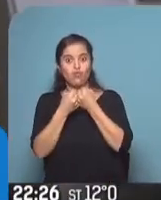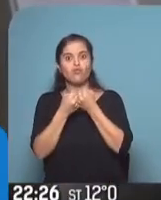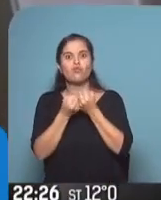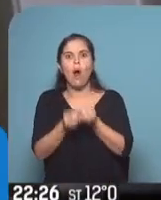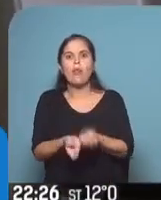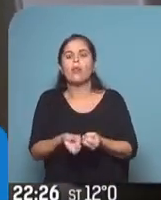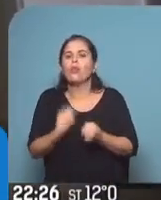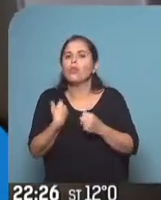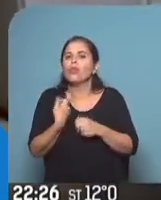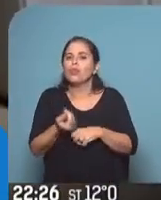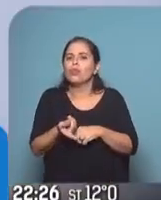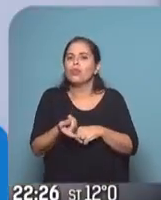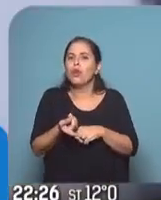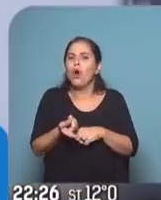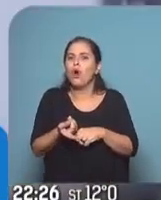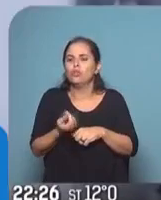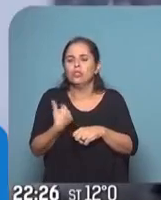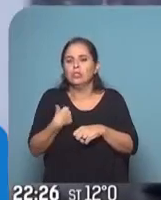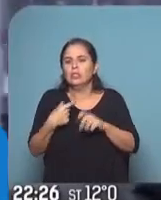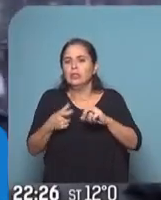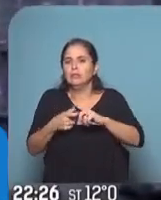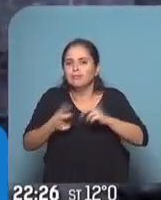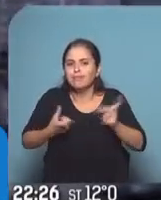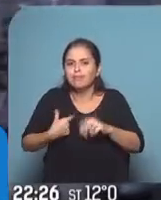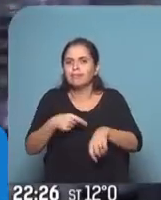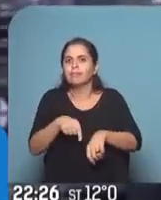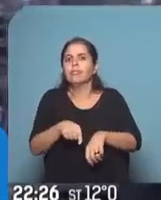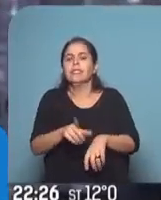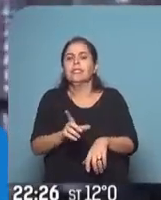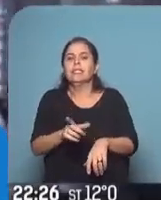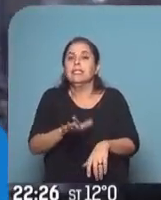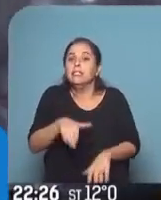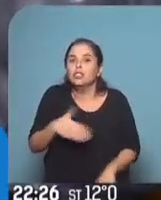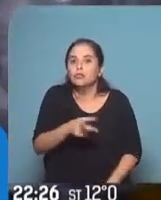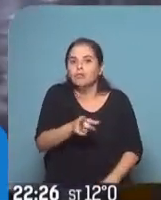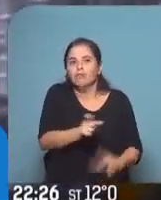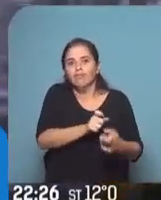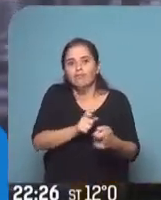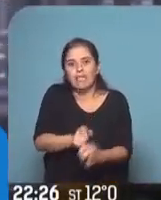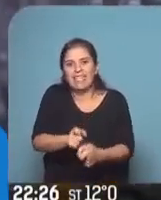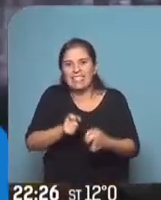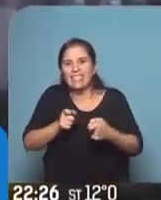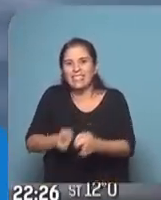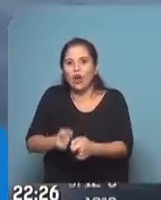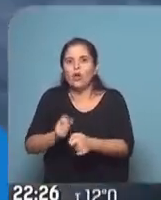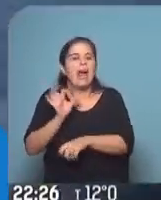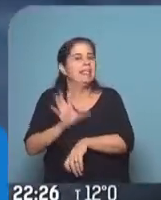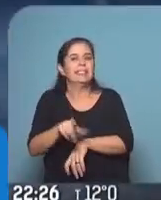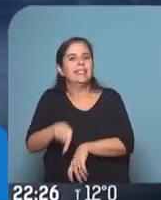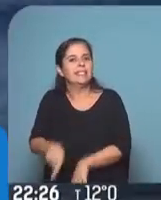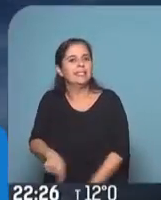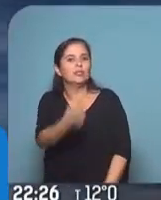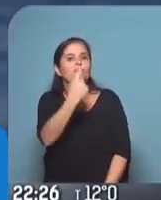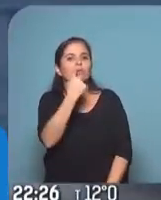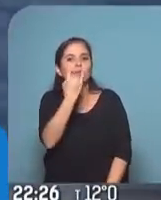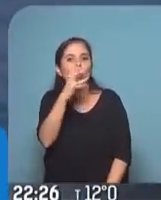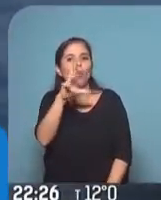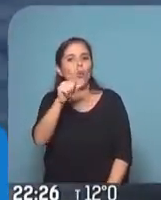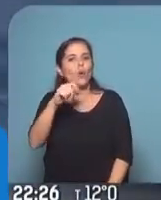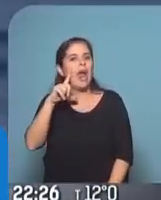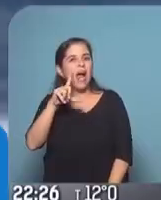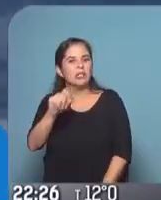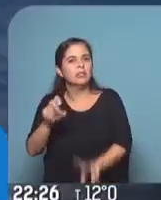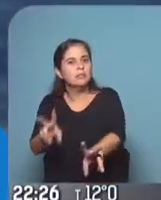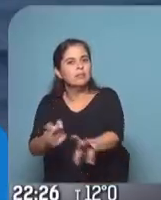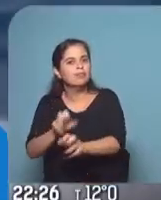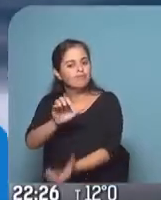Oriente, colapse del todo, presionan a los iraníes para que frenen el enriquecimiento de uranio. Y a su vez, cuestionan sutilmente